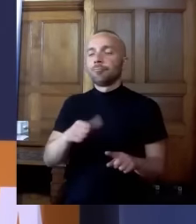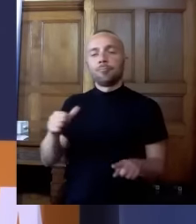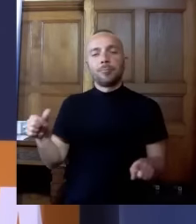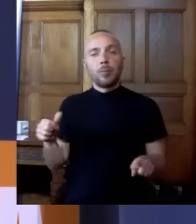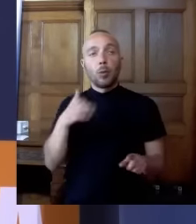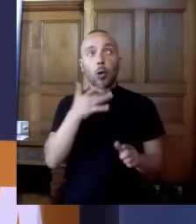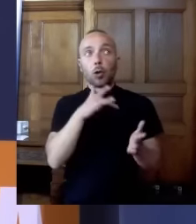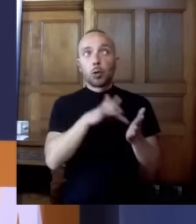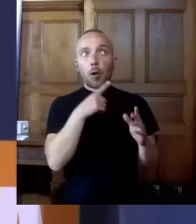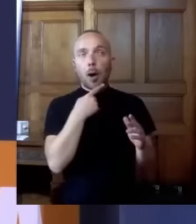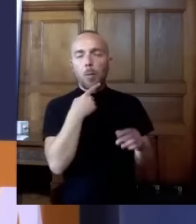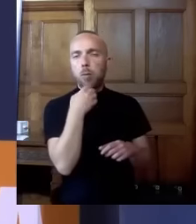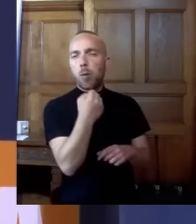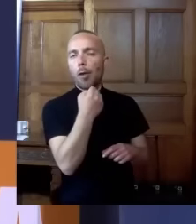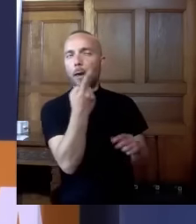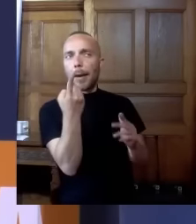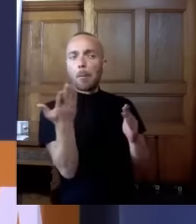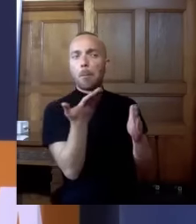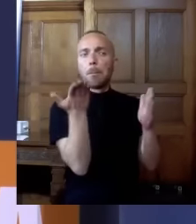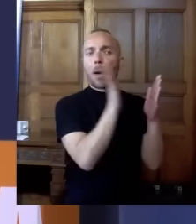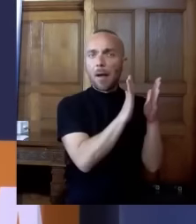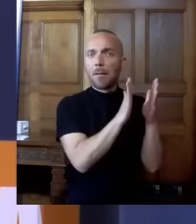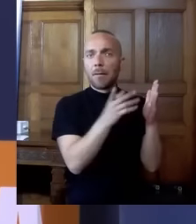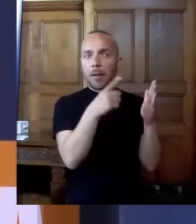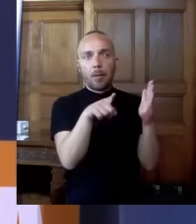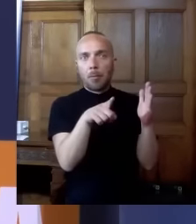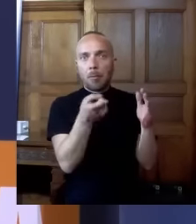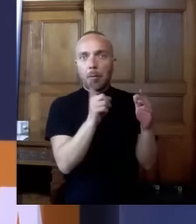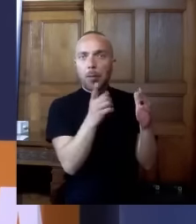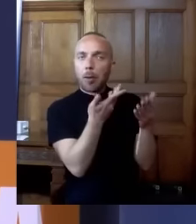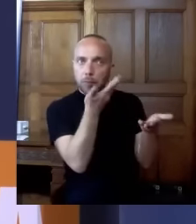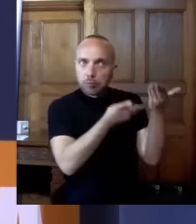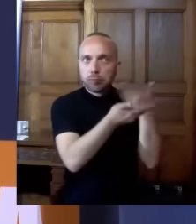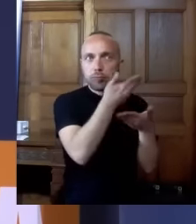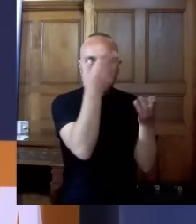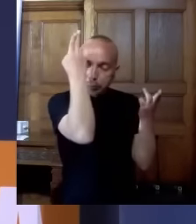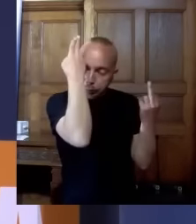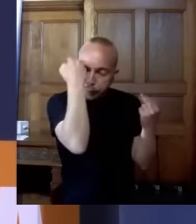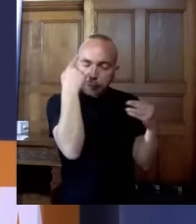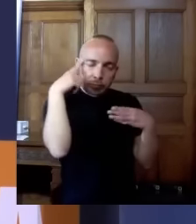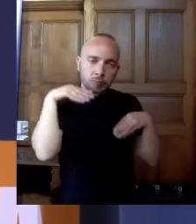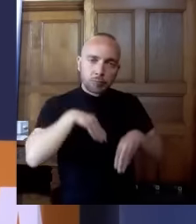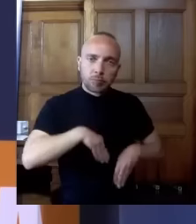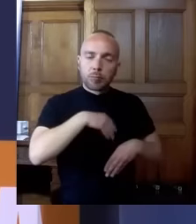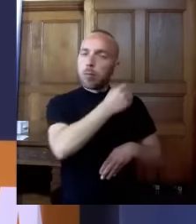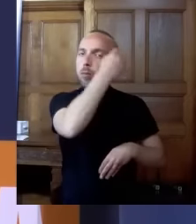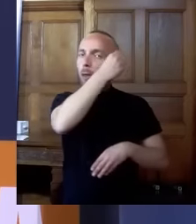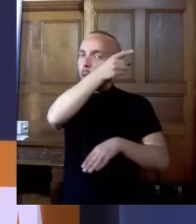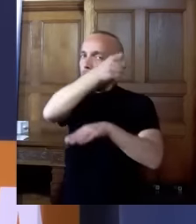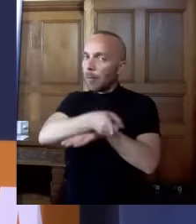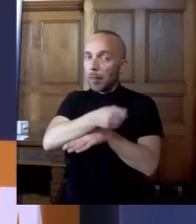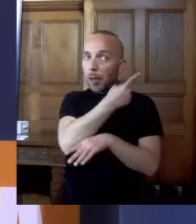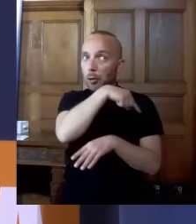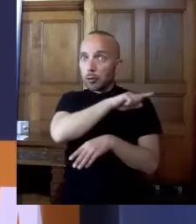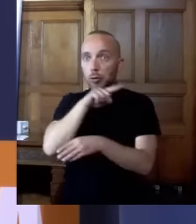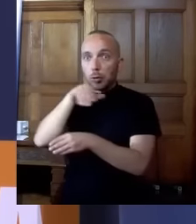poder compañeros y compañeras son los primeros que están ahí son los primeros que se arrodillan ante el poder y hacen lo que mandan los que no se presentan a